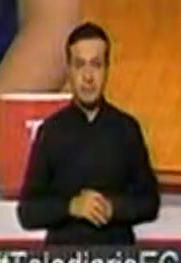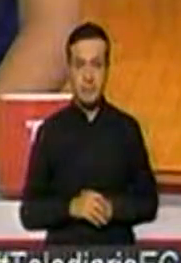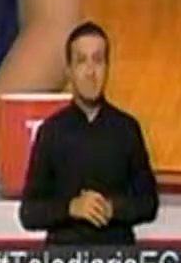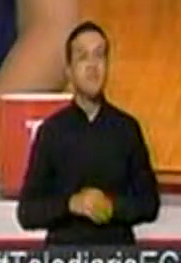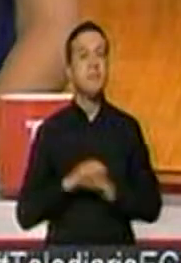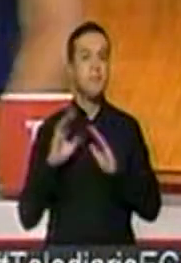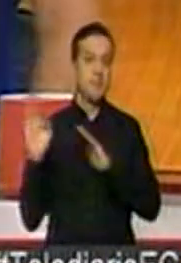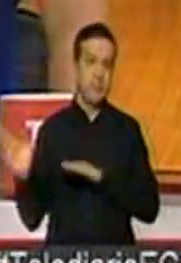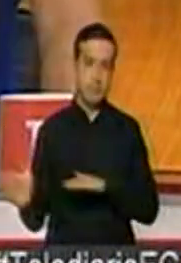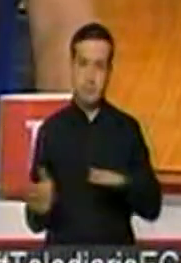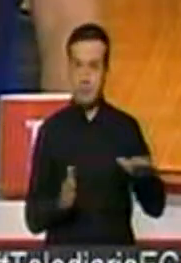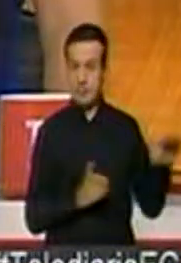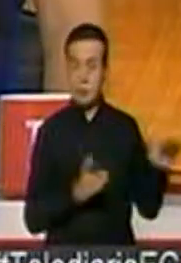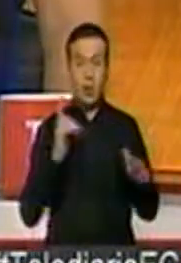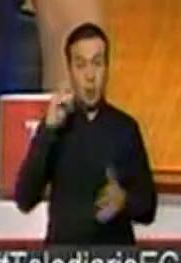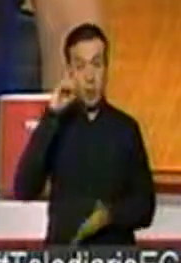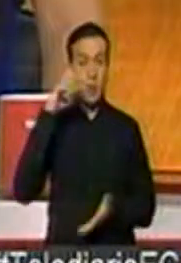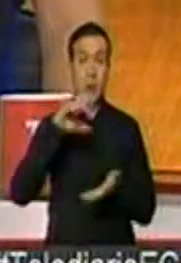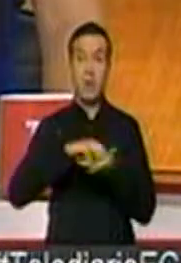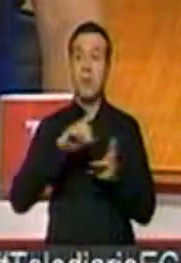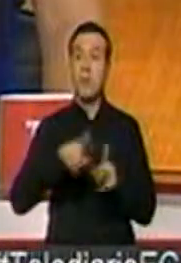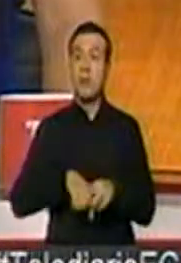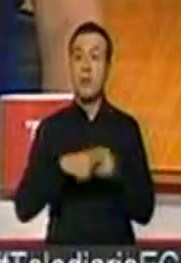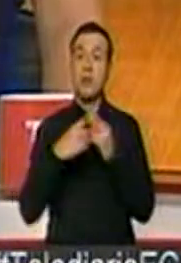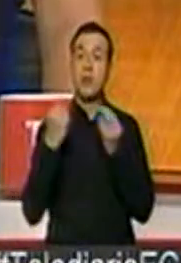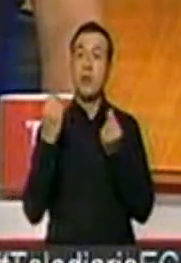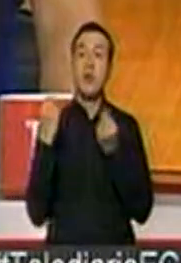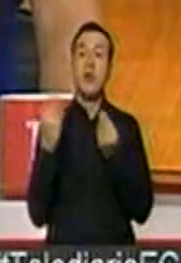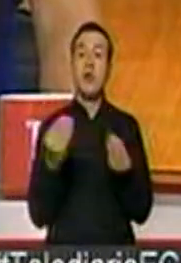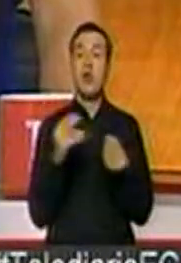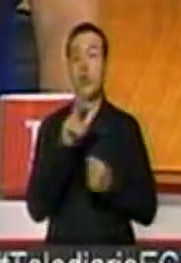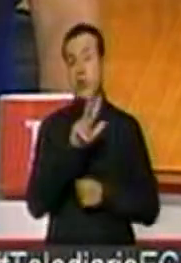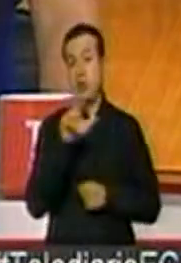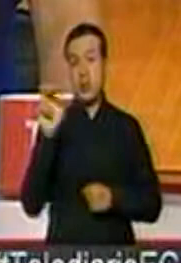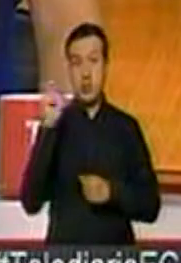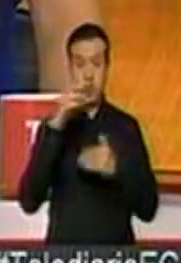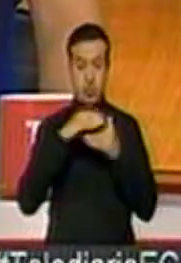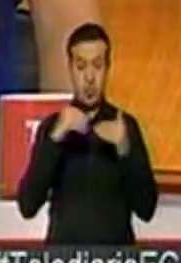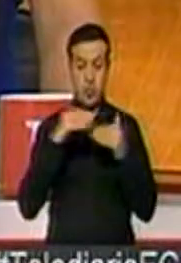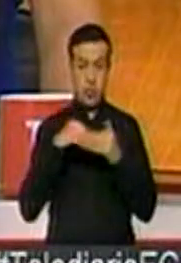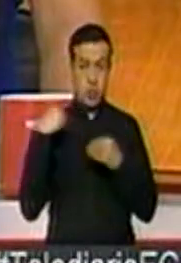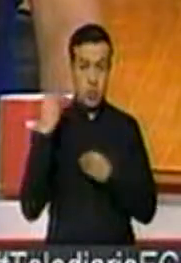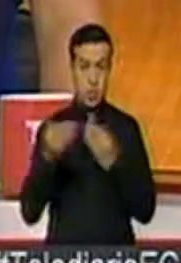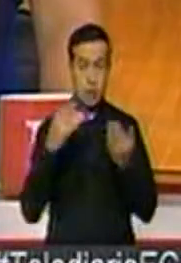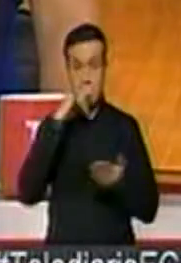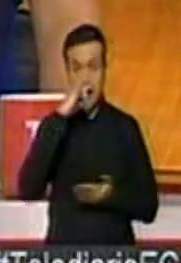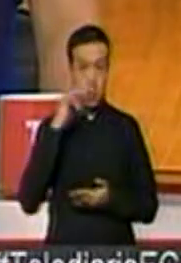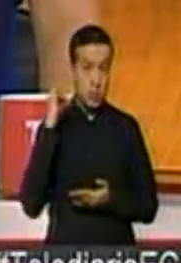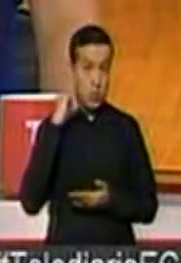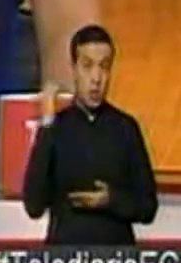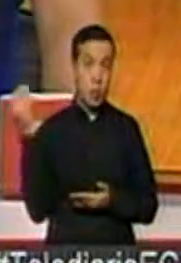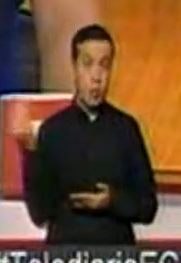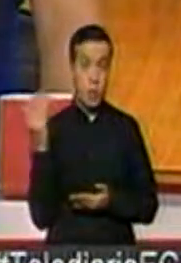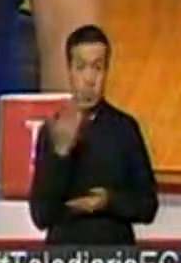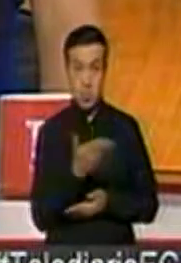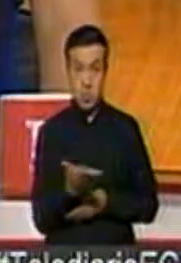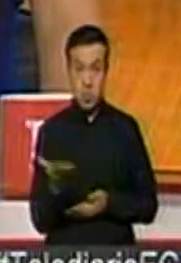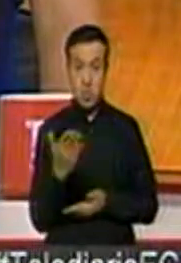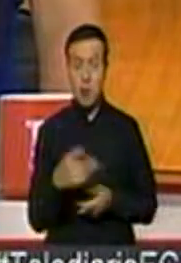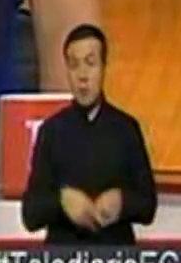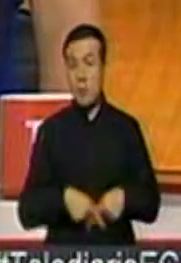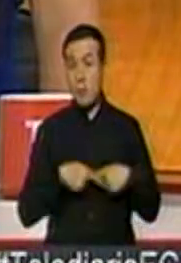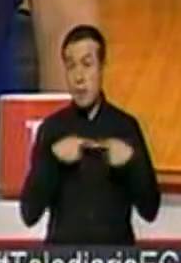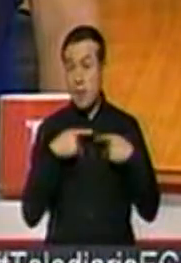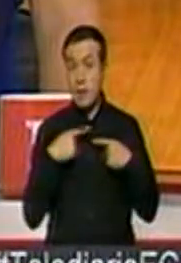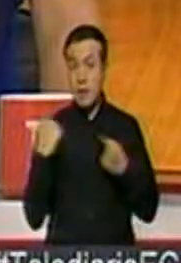Cambiamos de tema y le contamos que el gobierno inició la entrega de bonos de hasta $300 destinados a niños, niñas y adolescentes que viven en condición